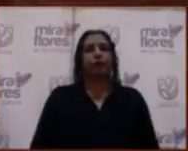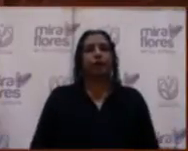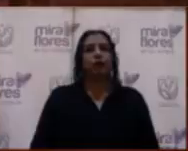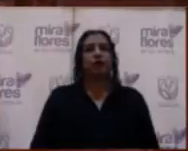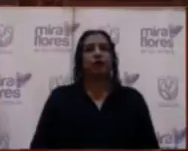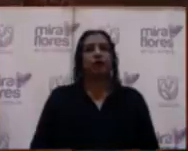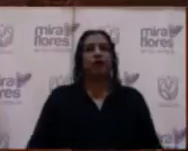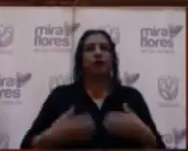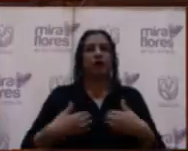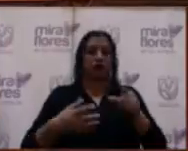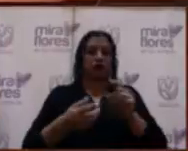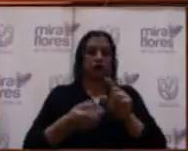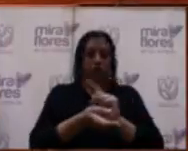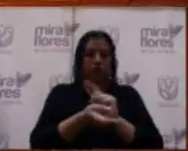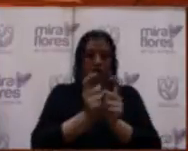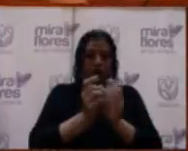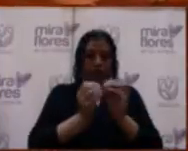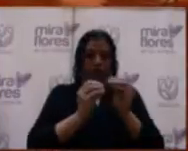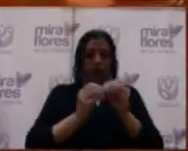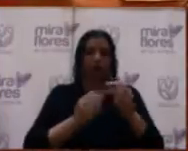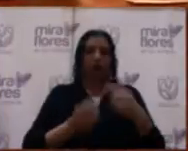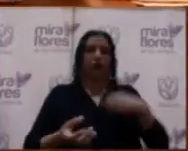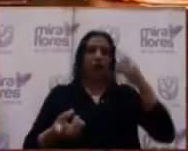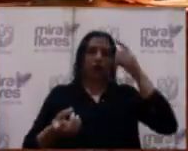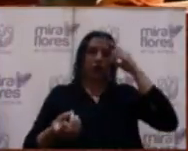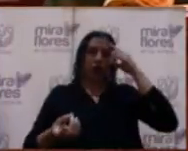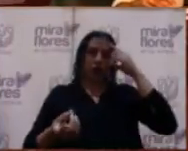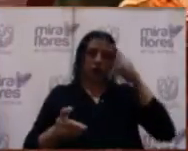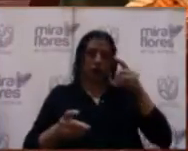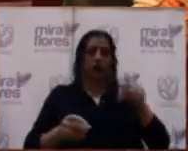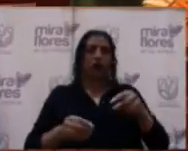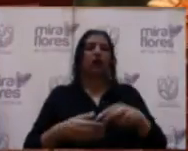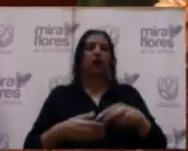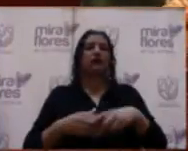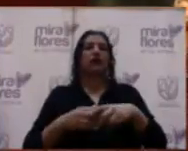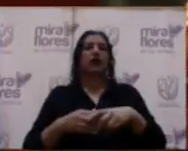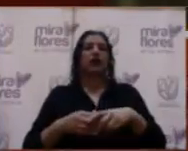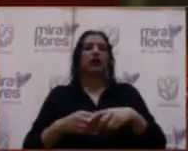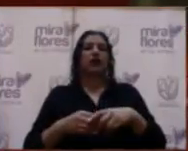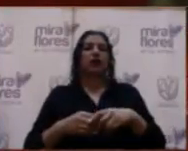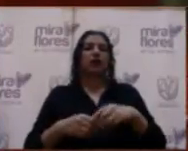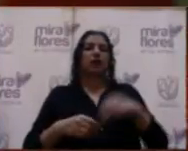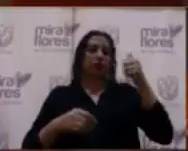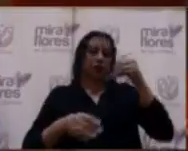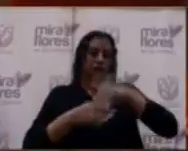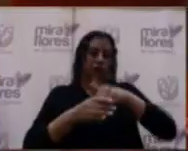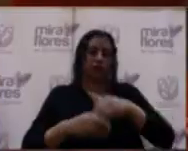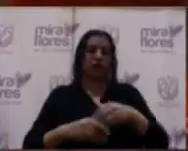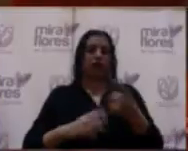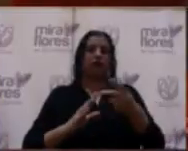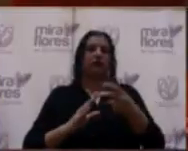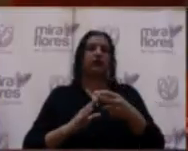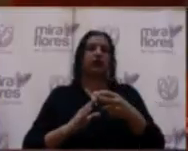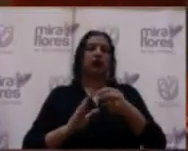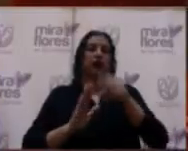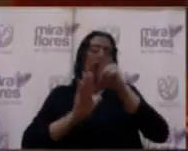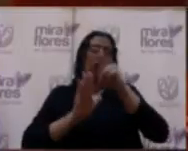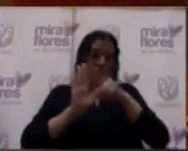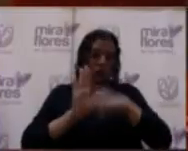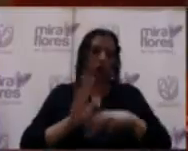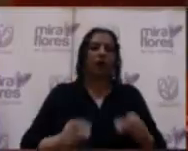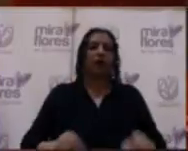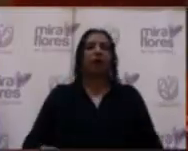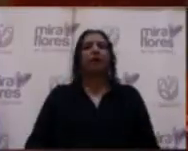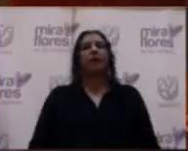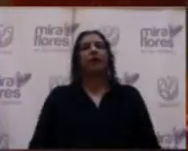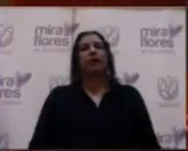que hacer una rectificación con relación a lo anterior. Dije acuerdo, pero es ordenanza lo que hemos votado en el primer punto. Rectificado eso, vamos